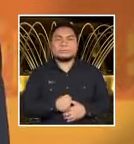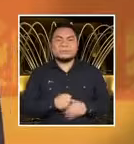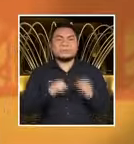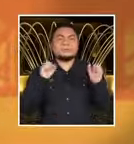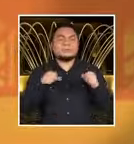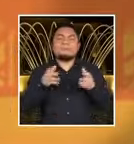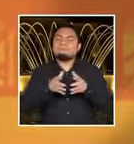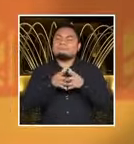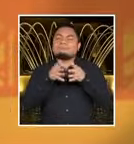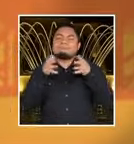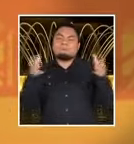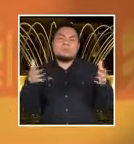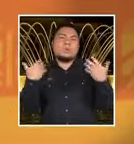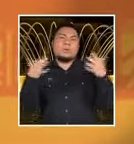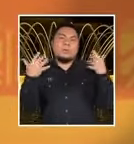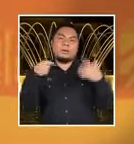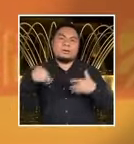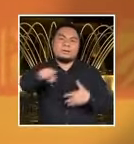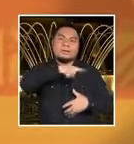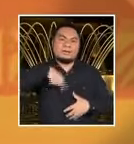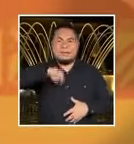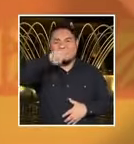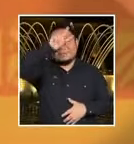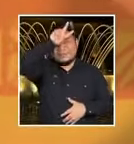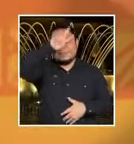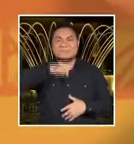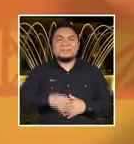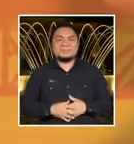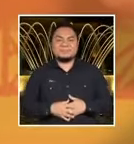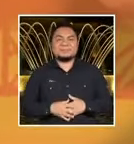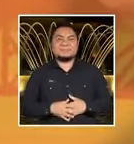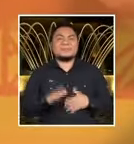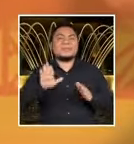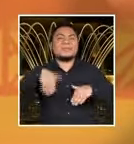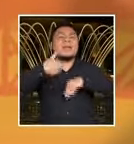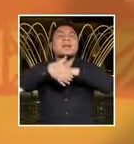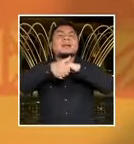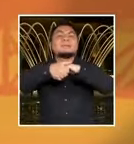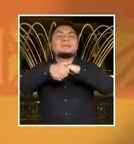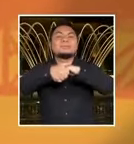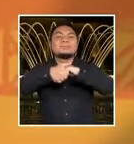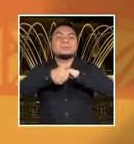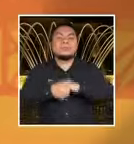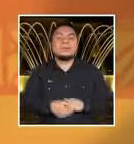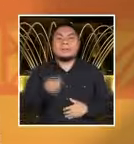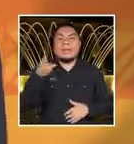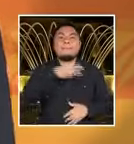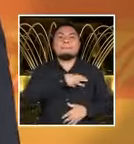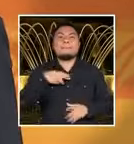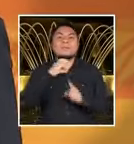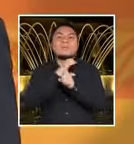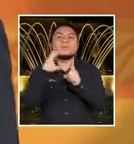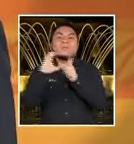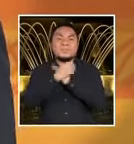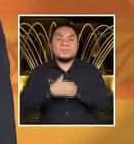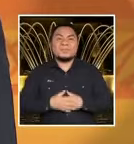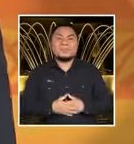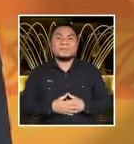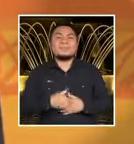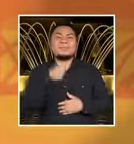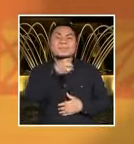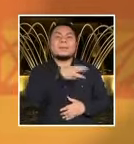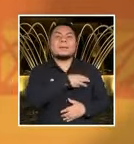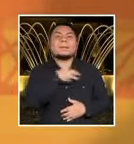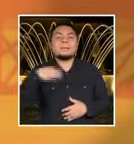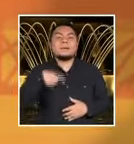y extraordinario que es nuestro país. Un saludo al Ministro de Cultura, a la